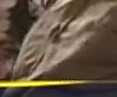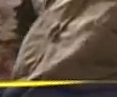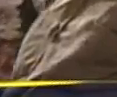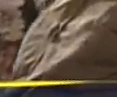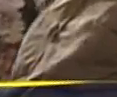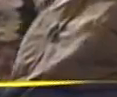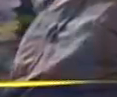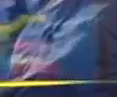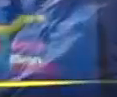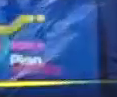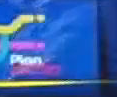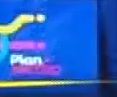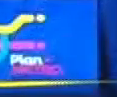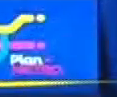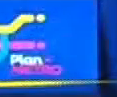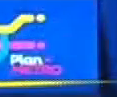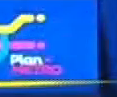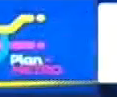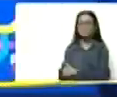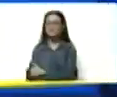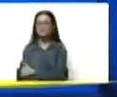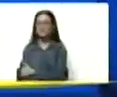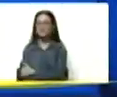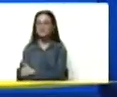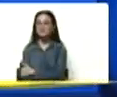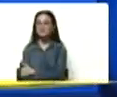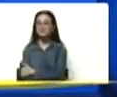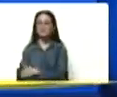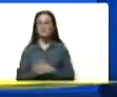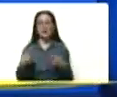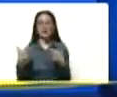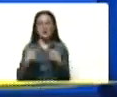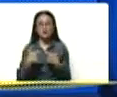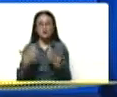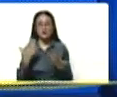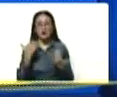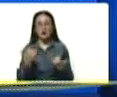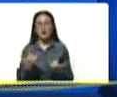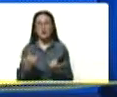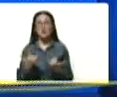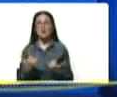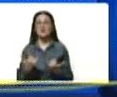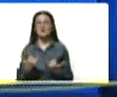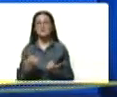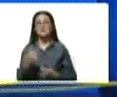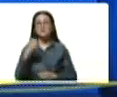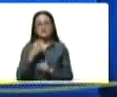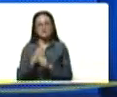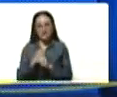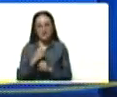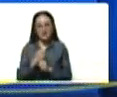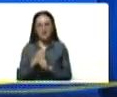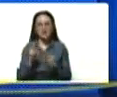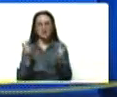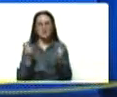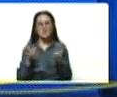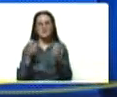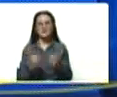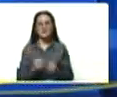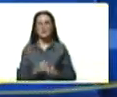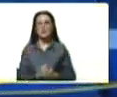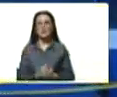resistencia, estamos en combate y estamos en vivo. Estábamos trabajando el tema de la